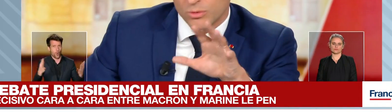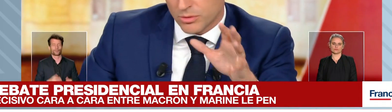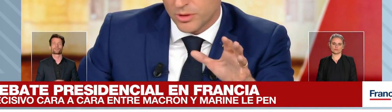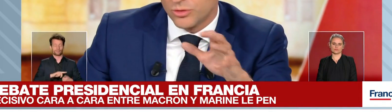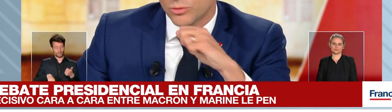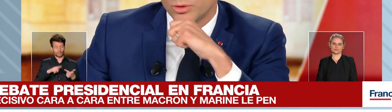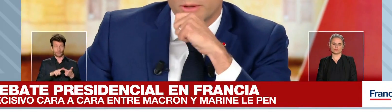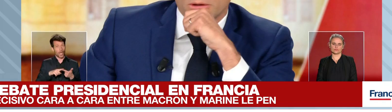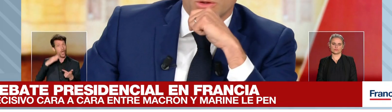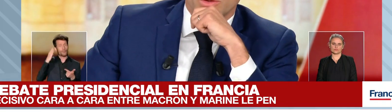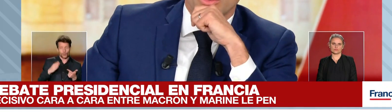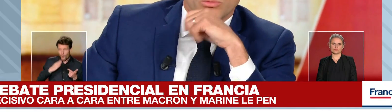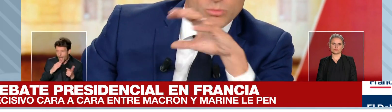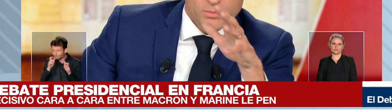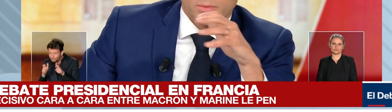Ya existen sistemas